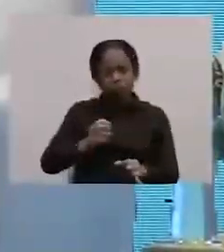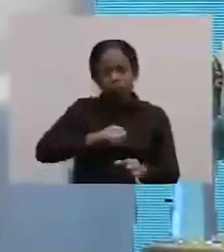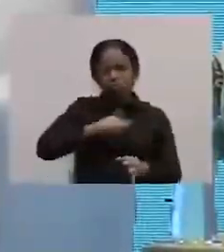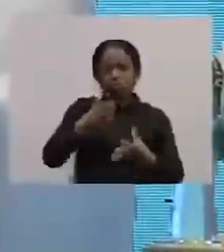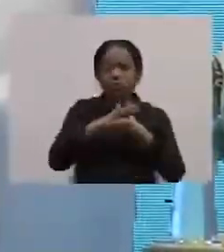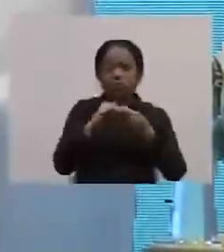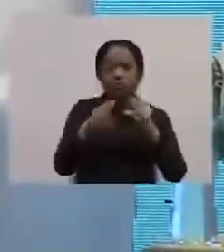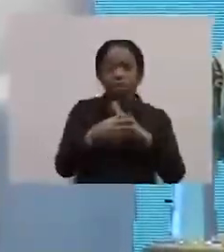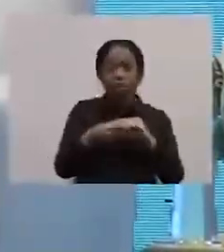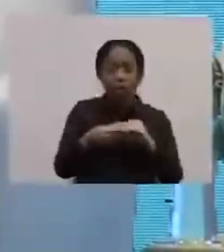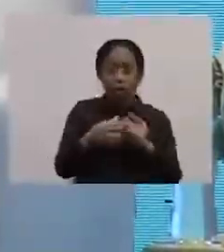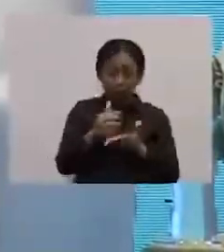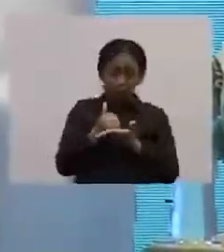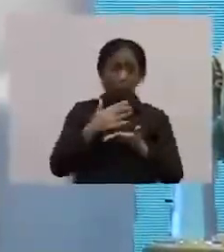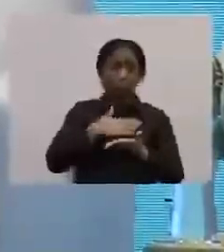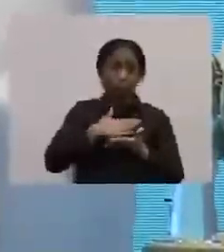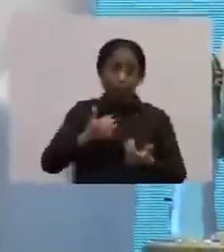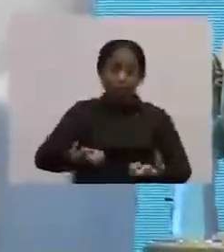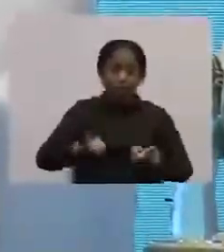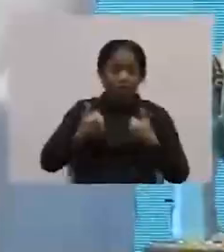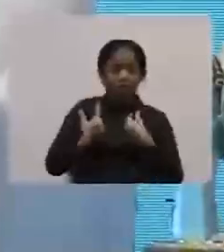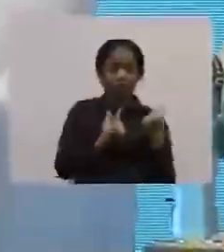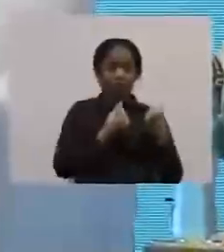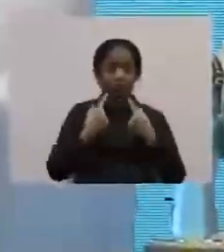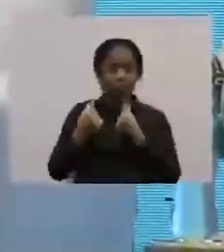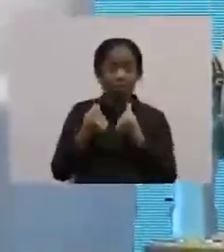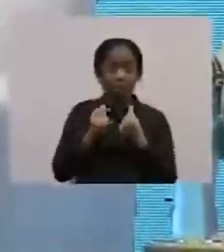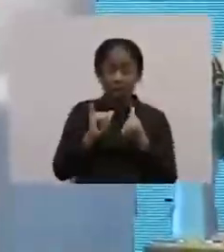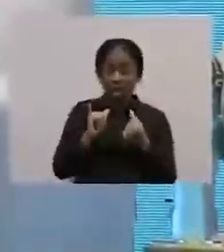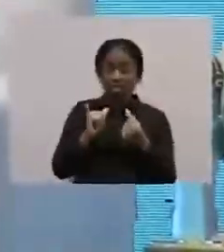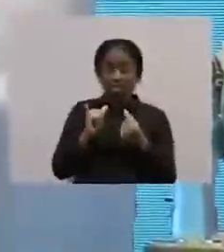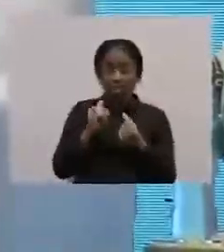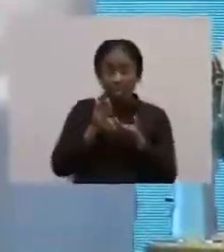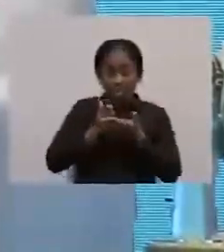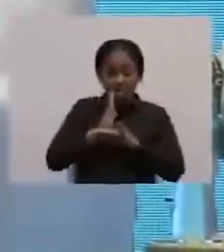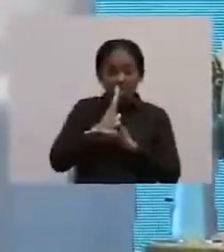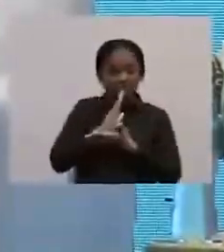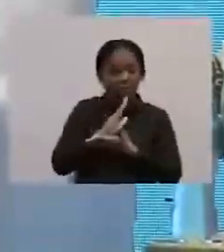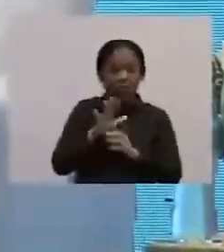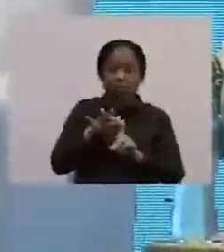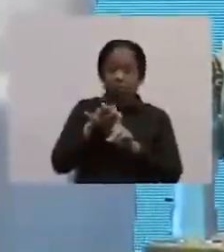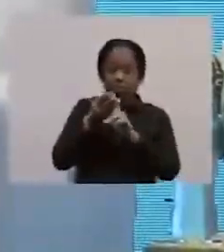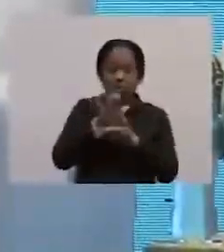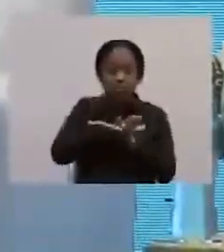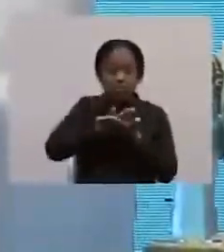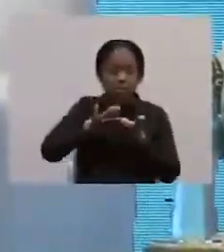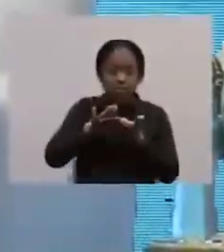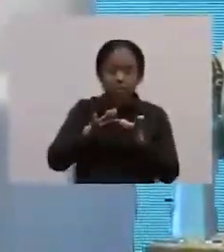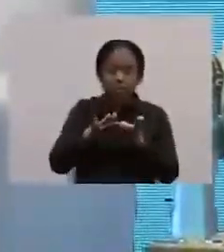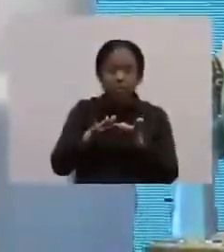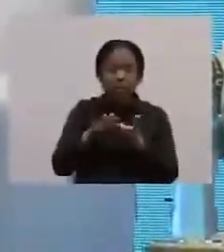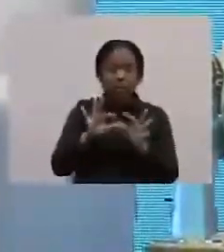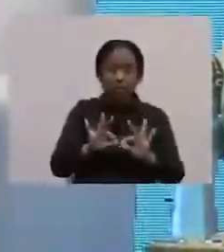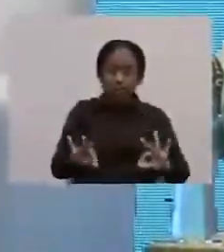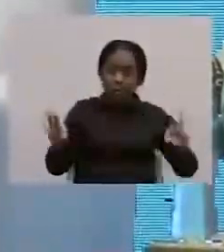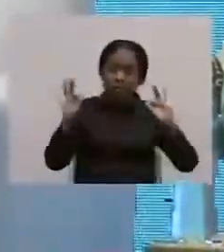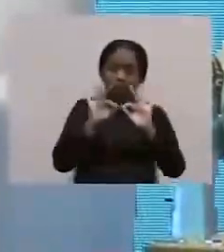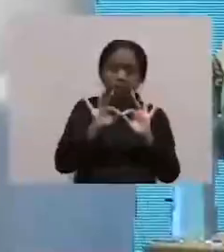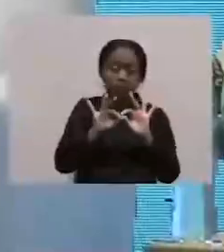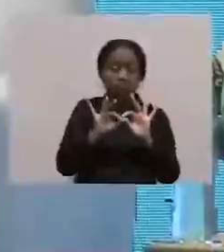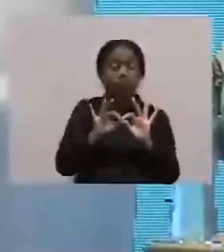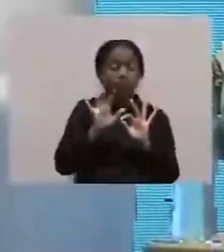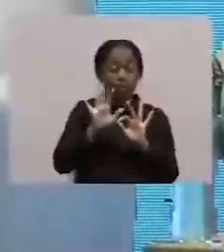incluso de la vida misma. Por tanto, eso es un derecho consagrado a la condición humana. En el caso de la libertad de expresión y